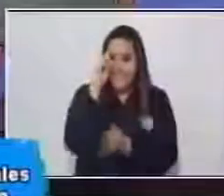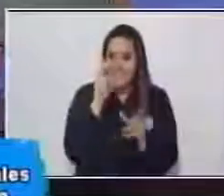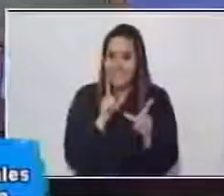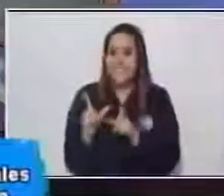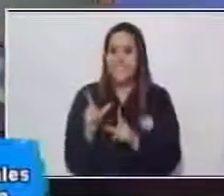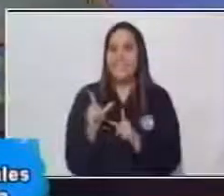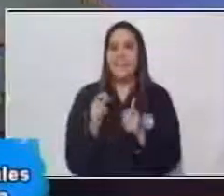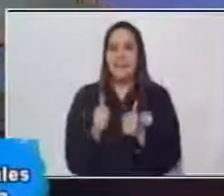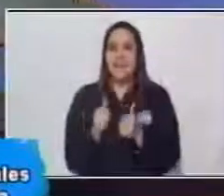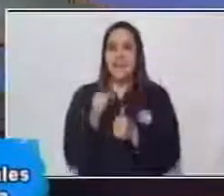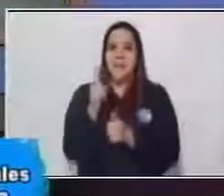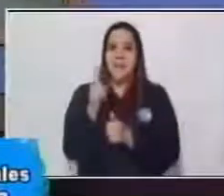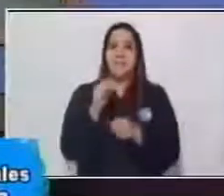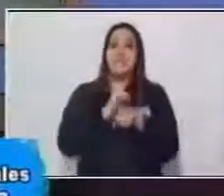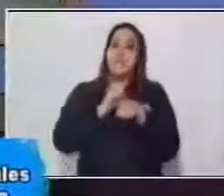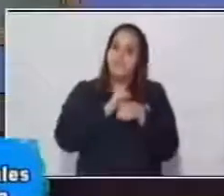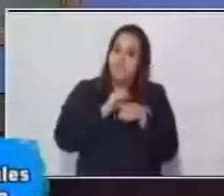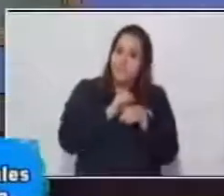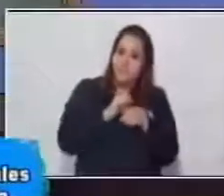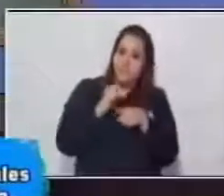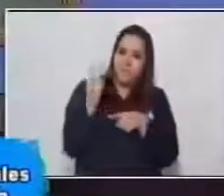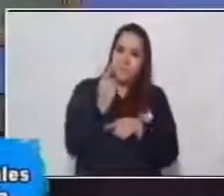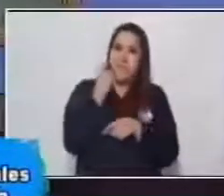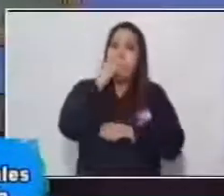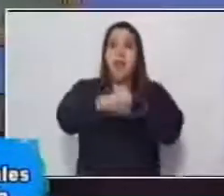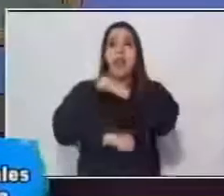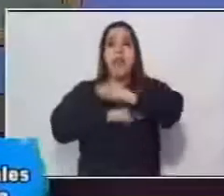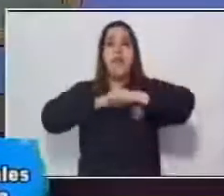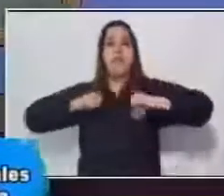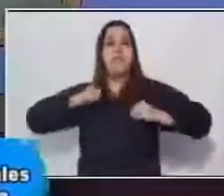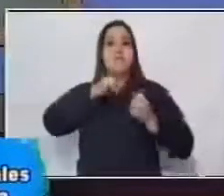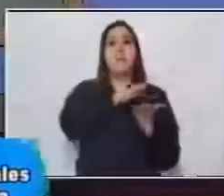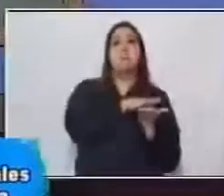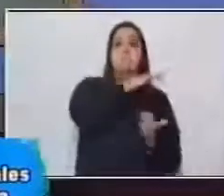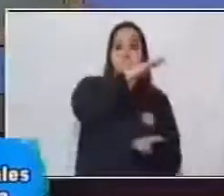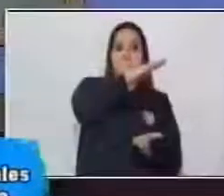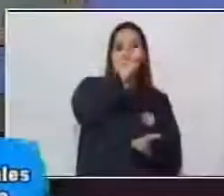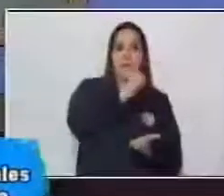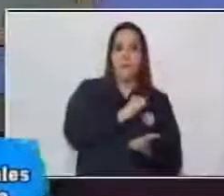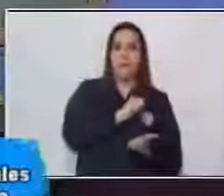bien. Vamos a repasar entonces primero la F mayúscula. ¿Sí?